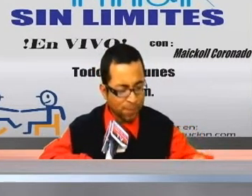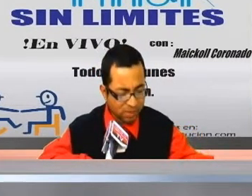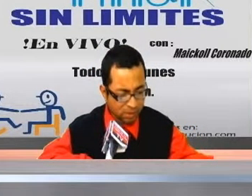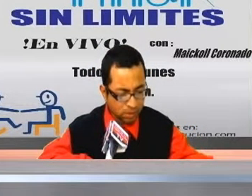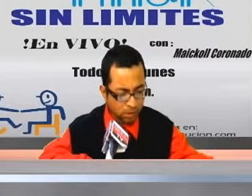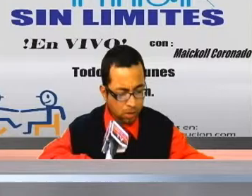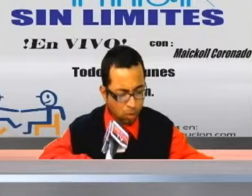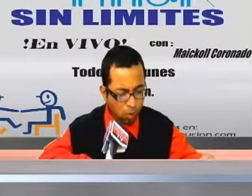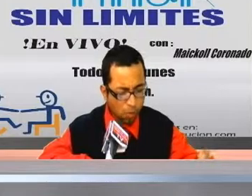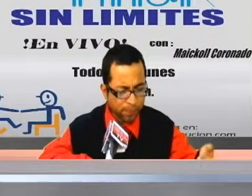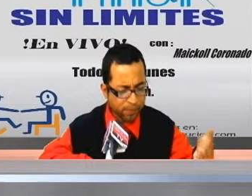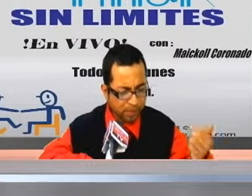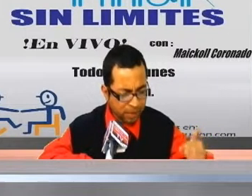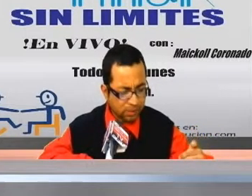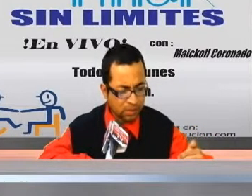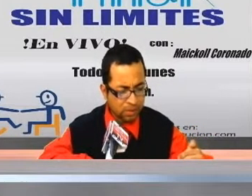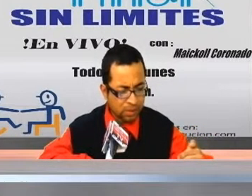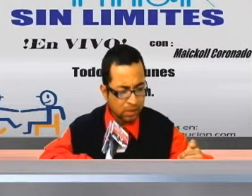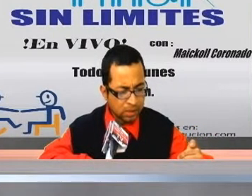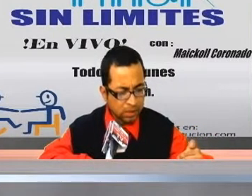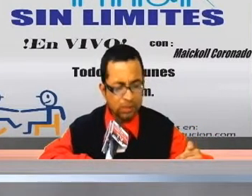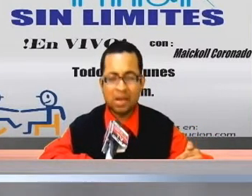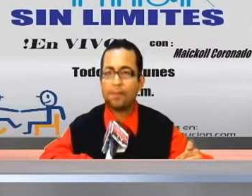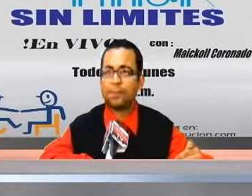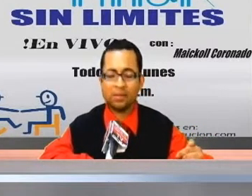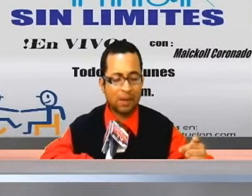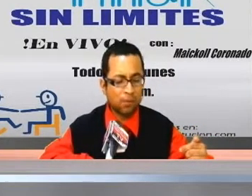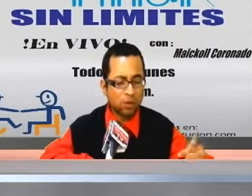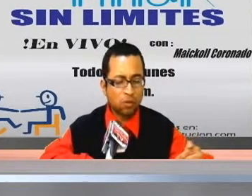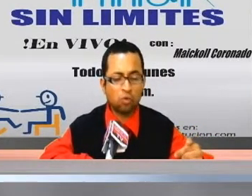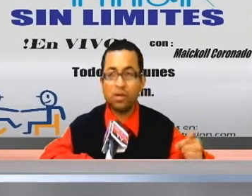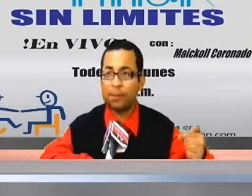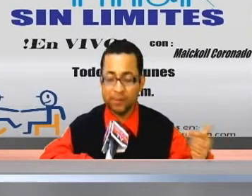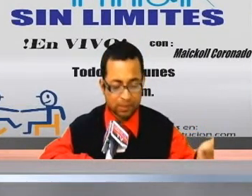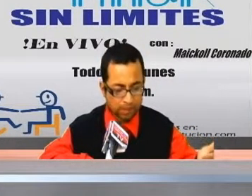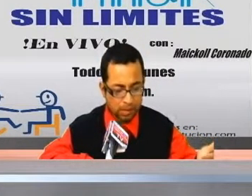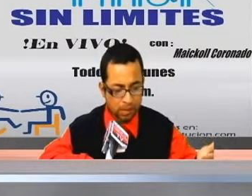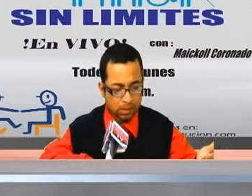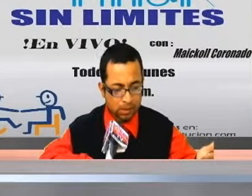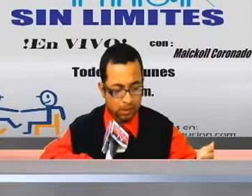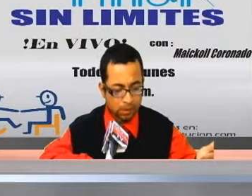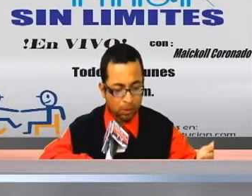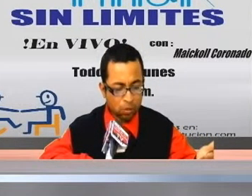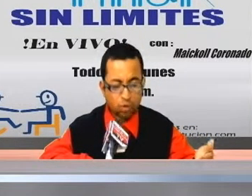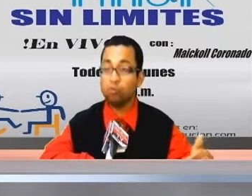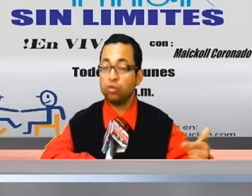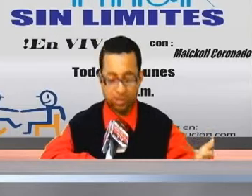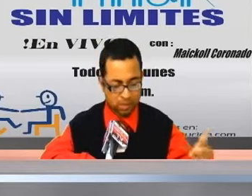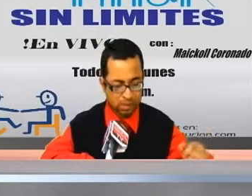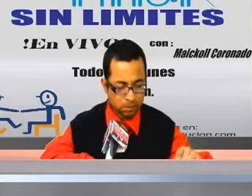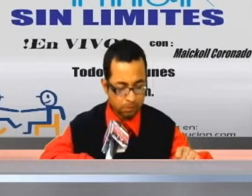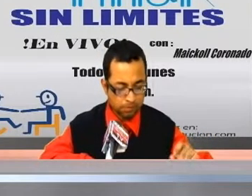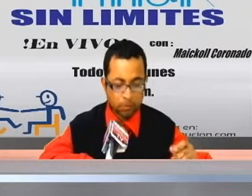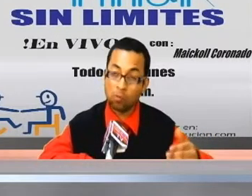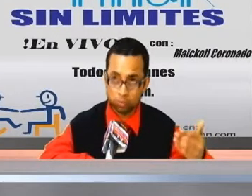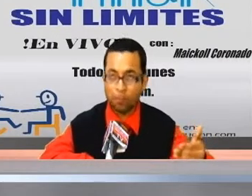estuvieron presentes como representantes de las personas con discapacidad, mejor dicho, autistas, como son personas